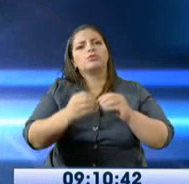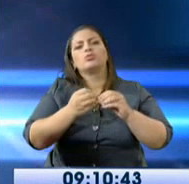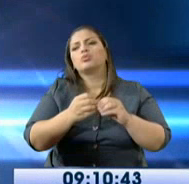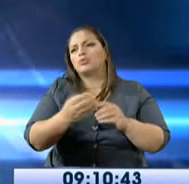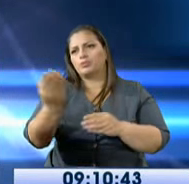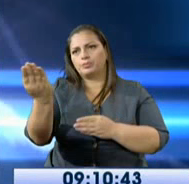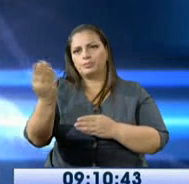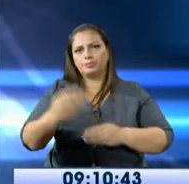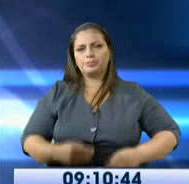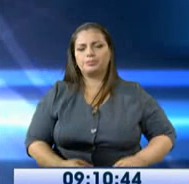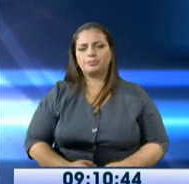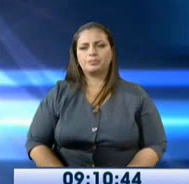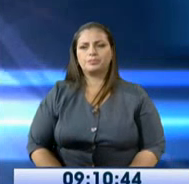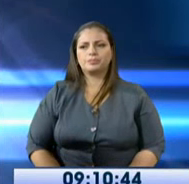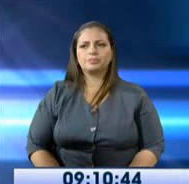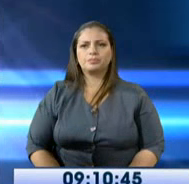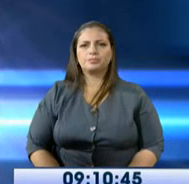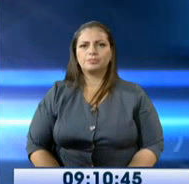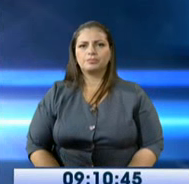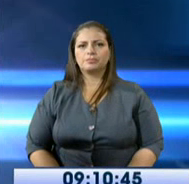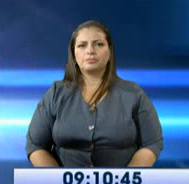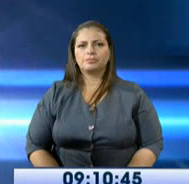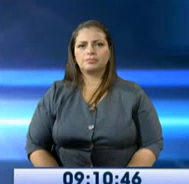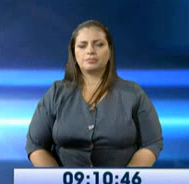096-7347-349 o al